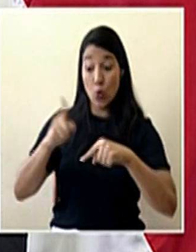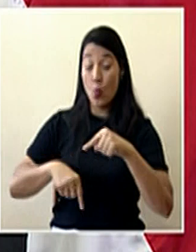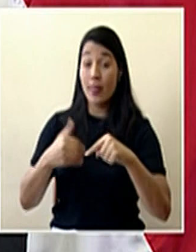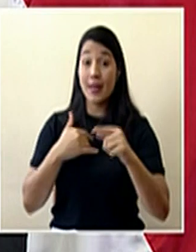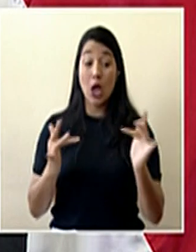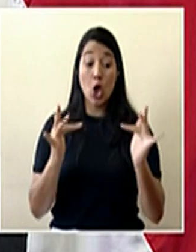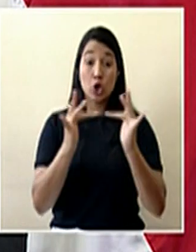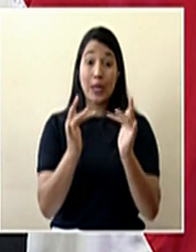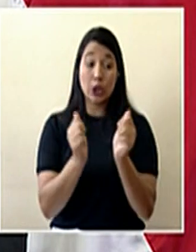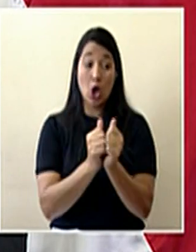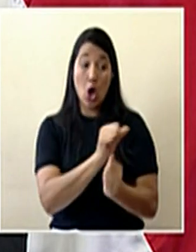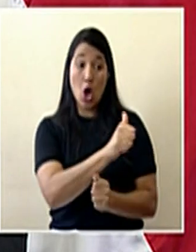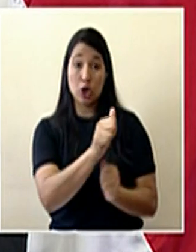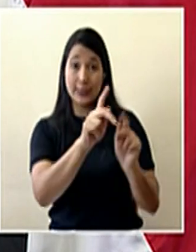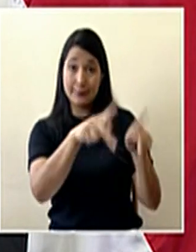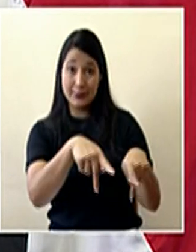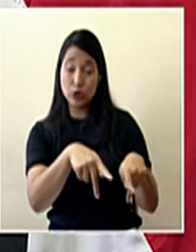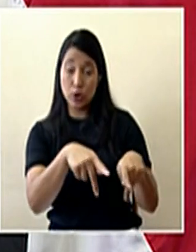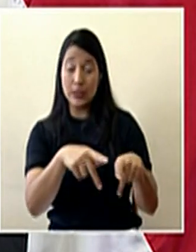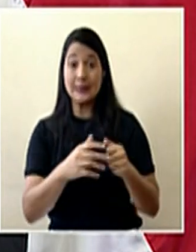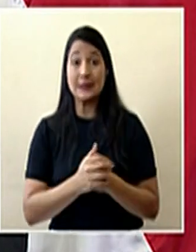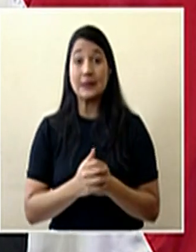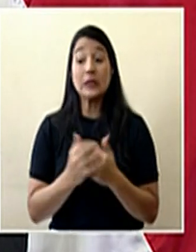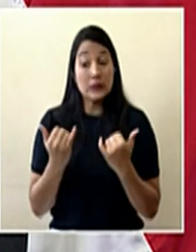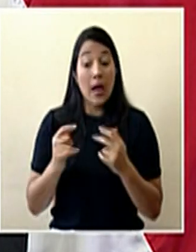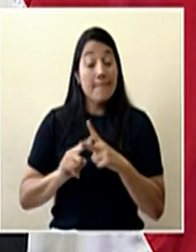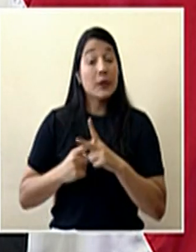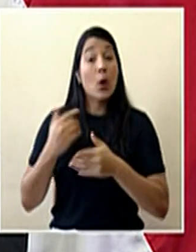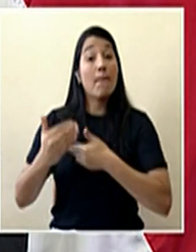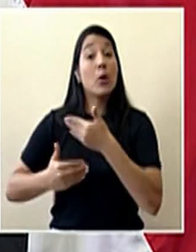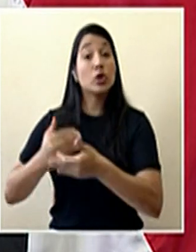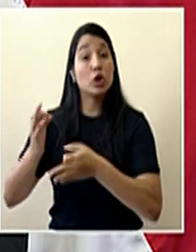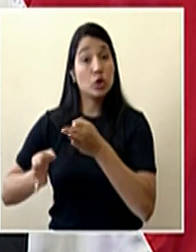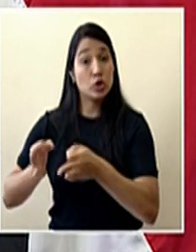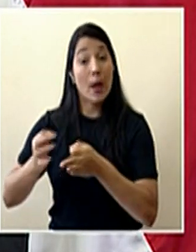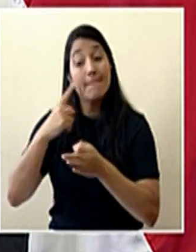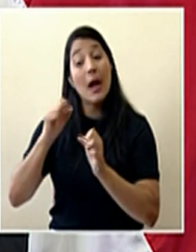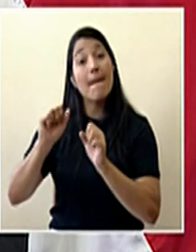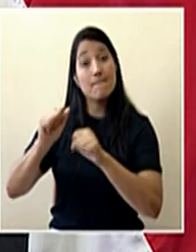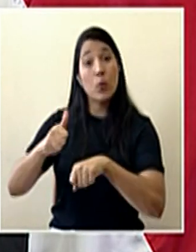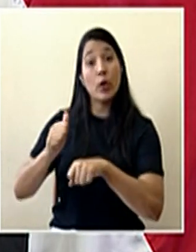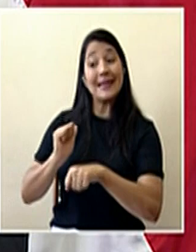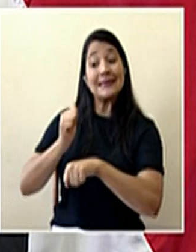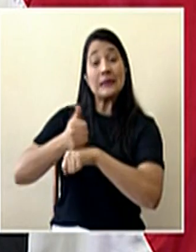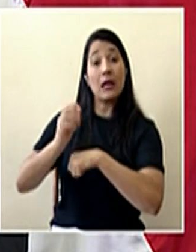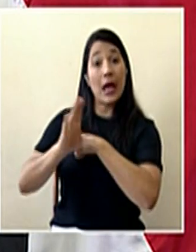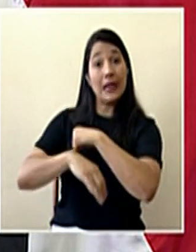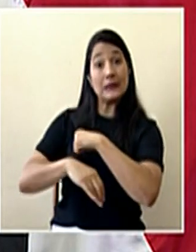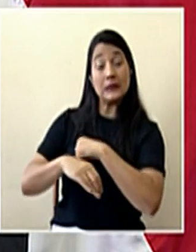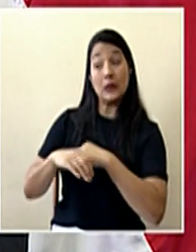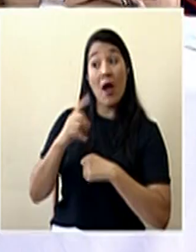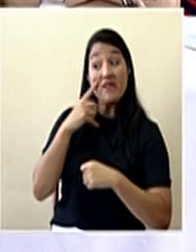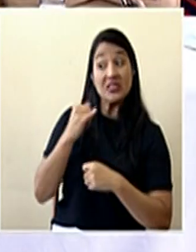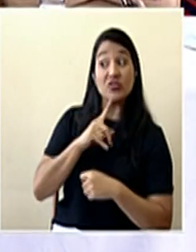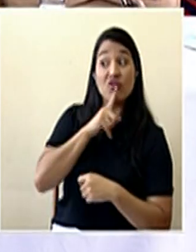hay un proceso penal que se está siguiendo para establecer la responsabilidad o no de estas